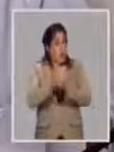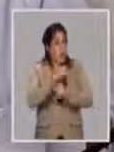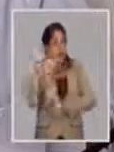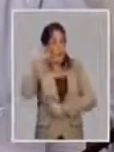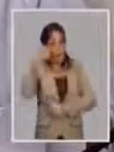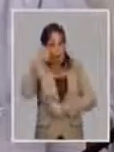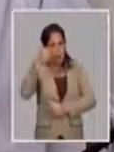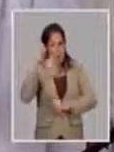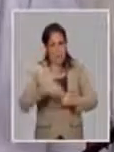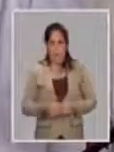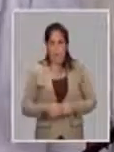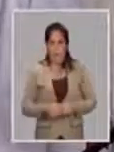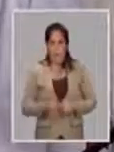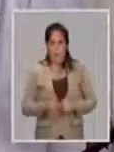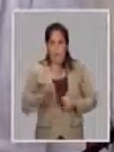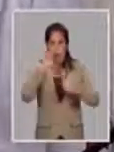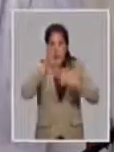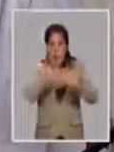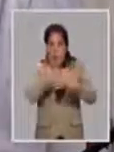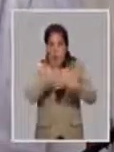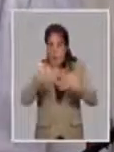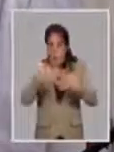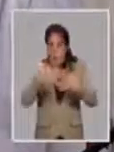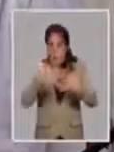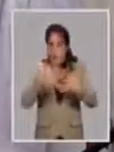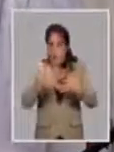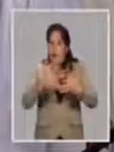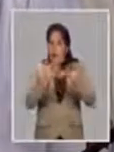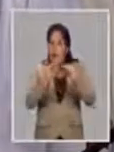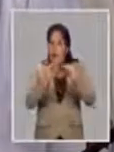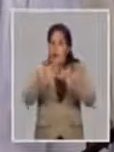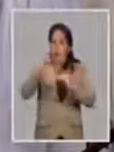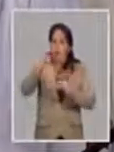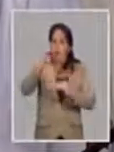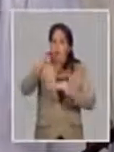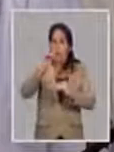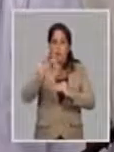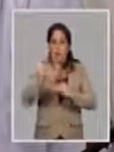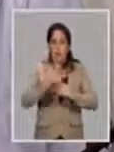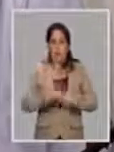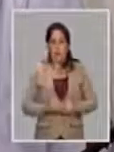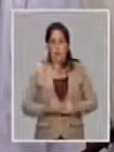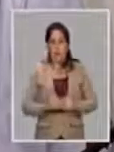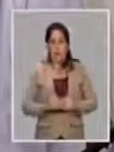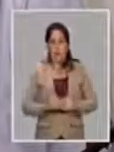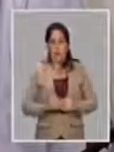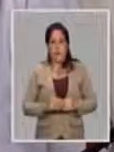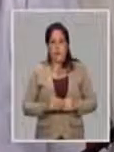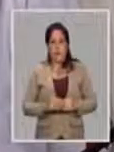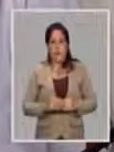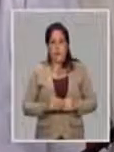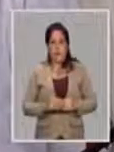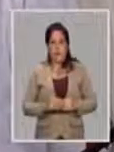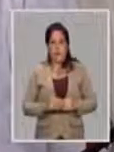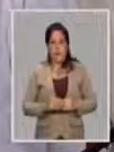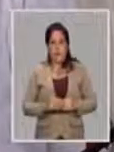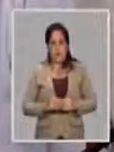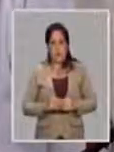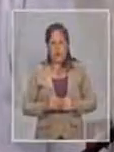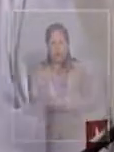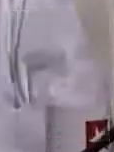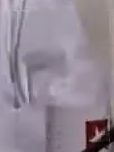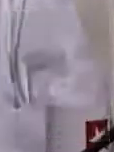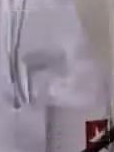del riesgo y del beneficio. Y por estadística bayesiana, un valor por encima de 1 se considera beneficio. Y aquí en